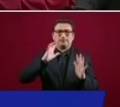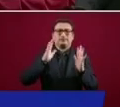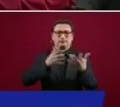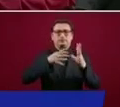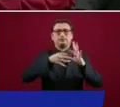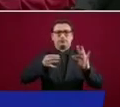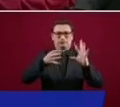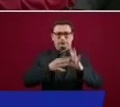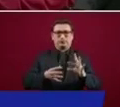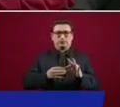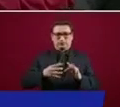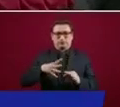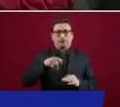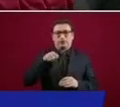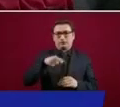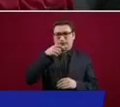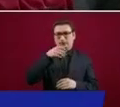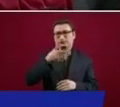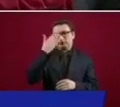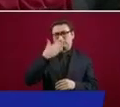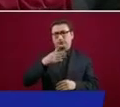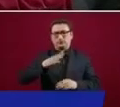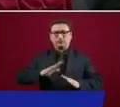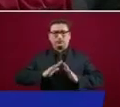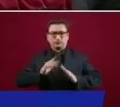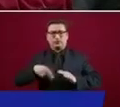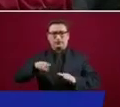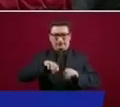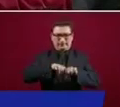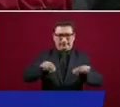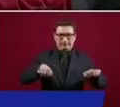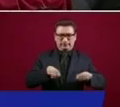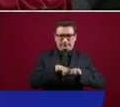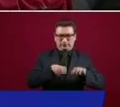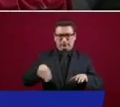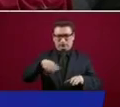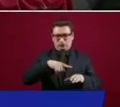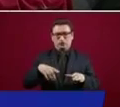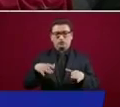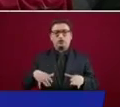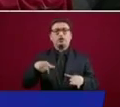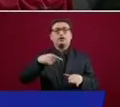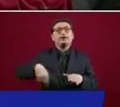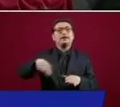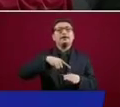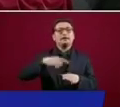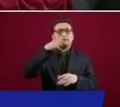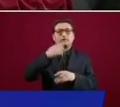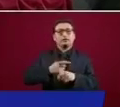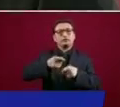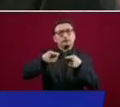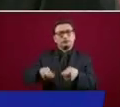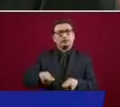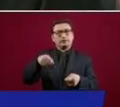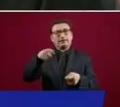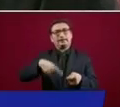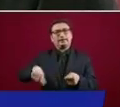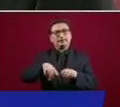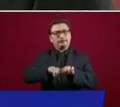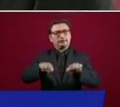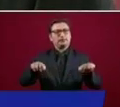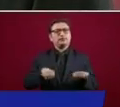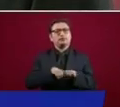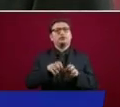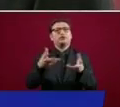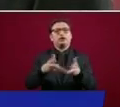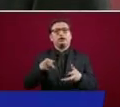un equipo en la Secretaría de la Defensa que desde hace tiempo se ocupa de